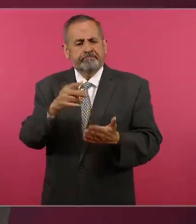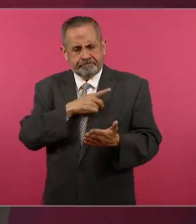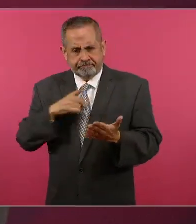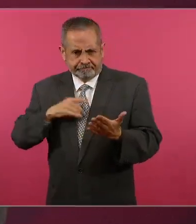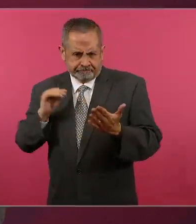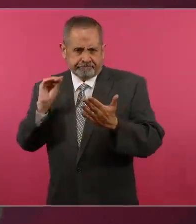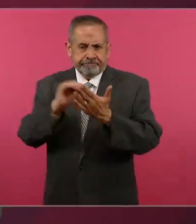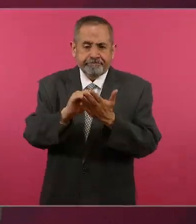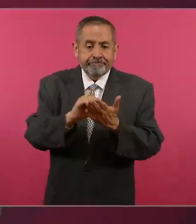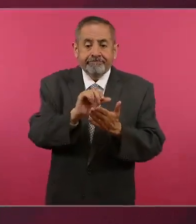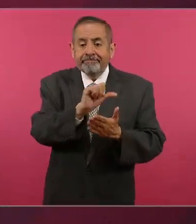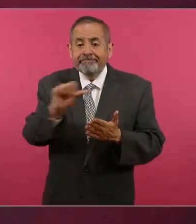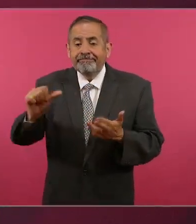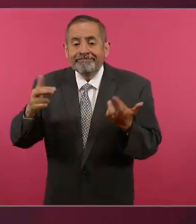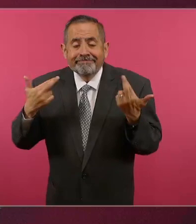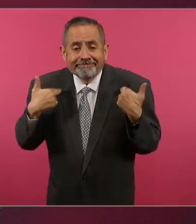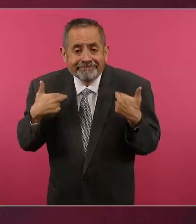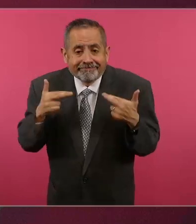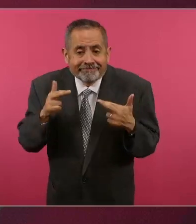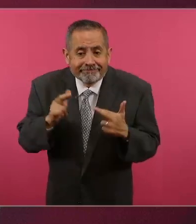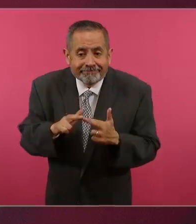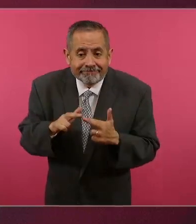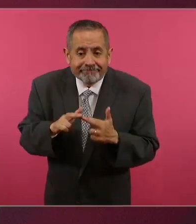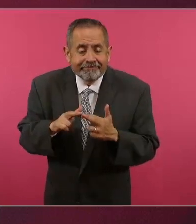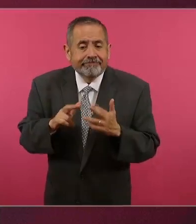para maestros.